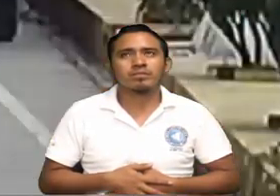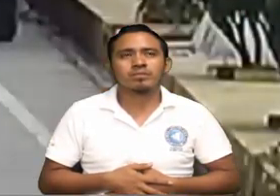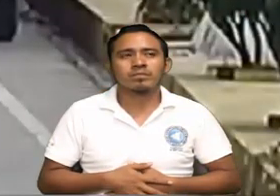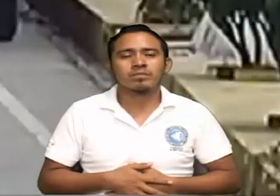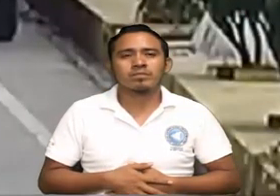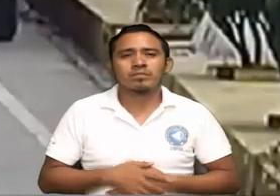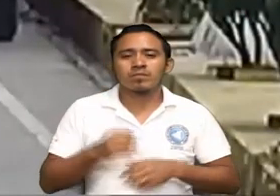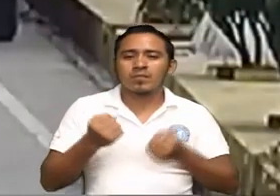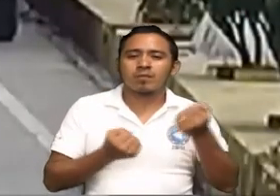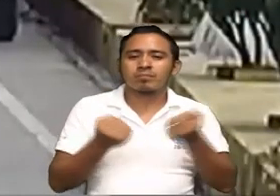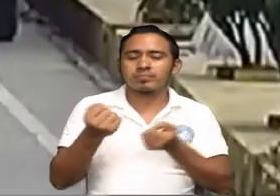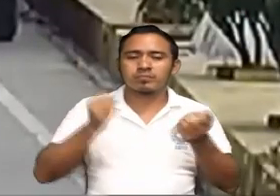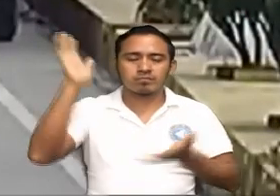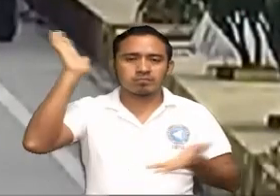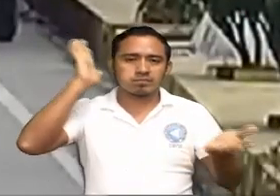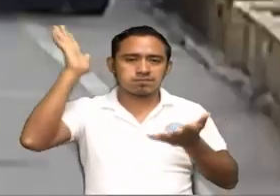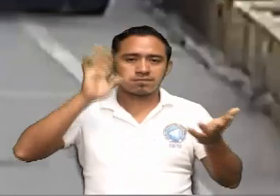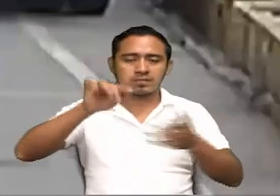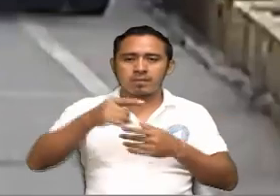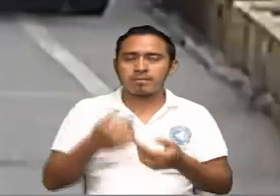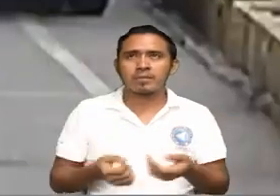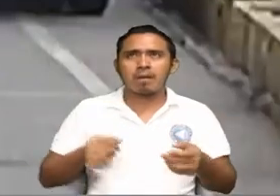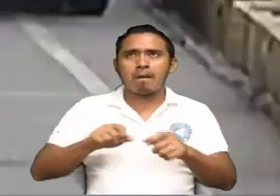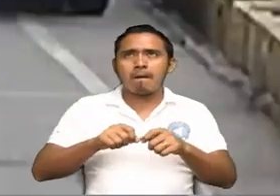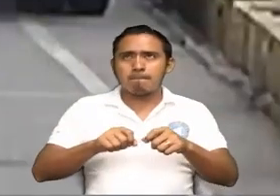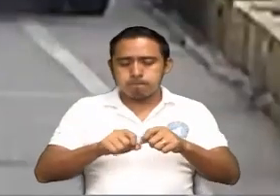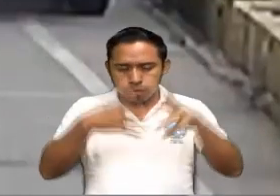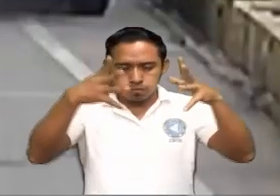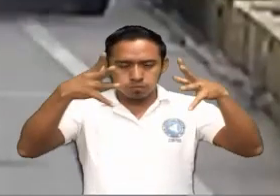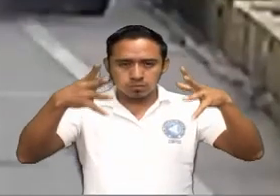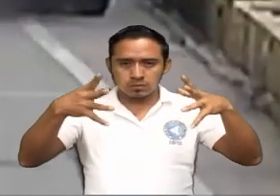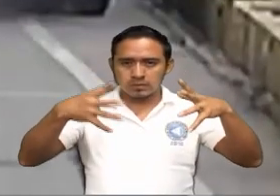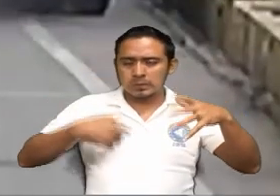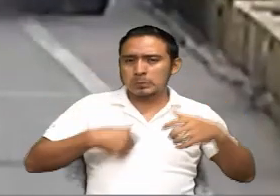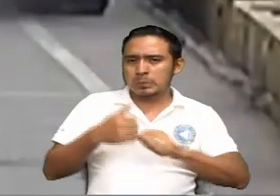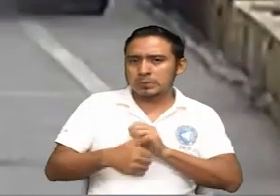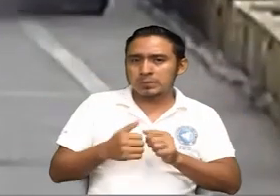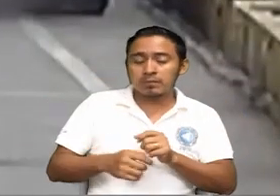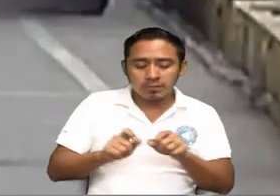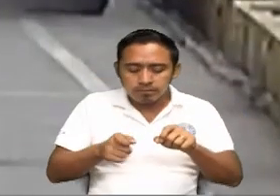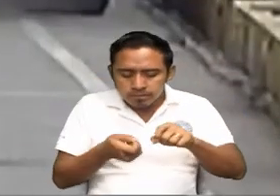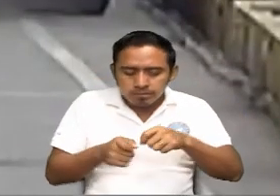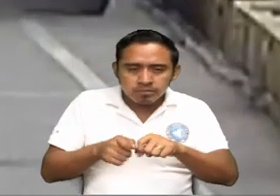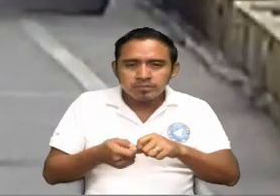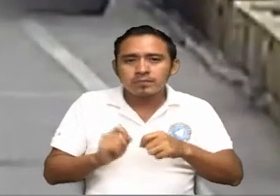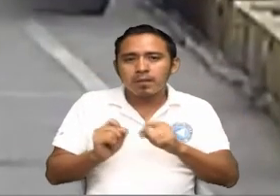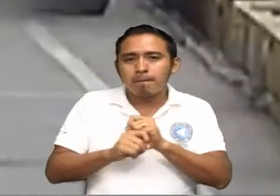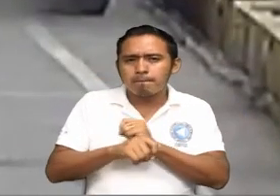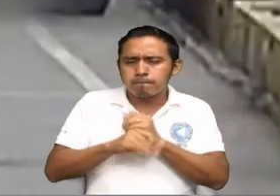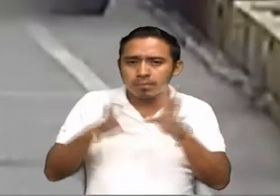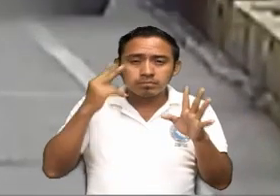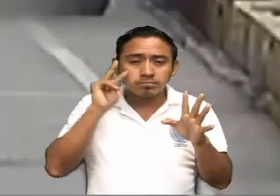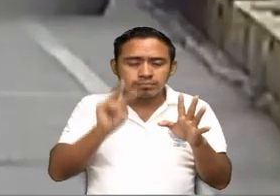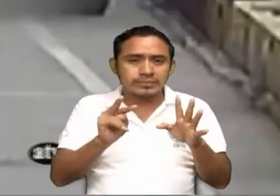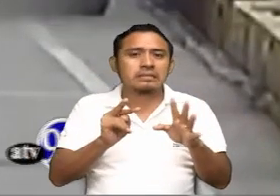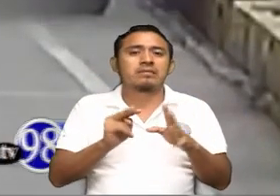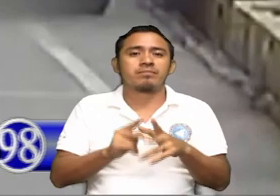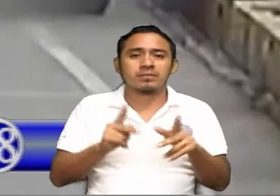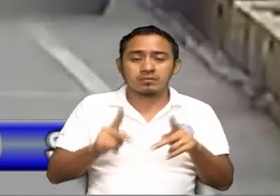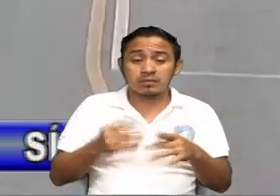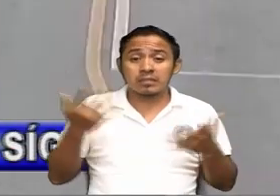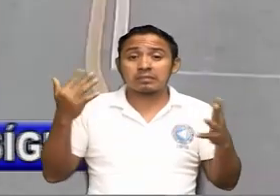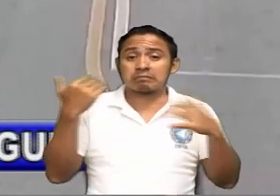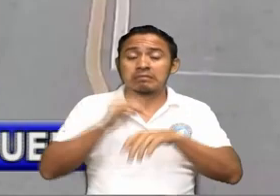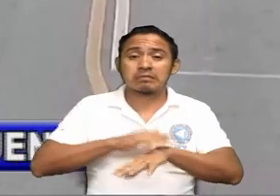El conductor de un camión resultó herido cuando reventó el neumático que estaba intentando arreglar. Como se aprecia en el video, el conductor fue atendido